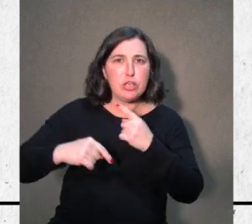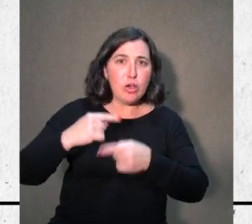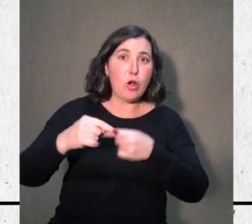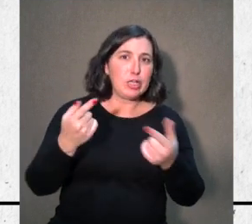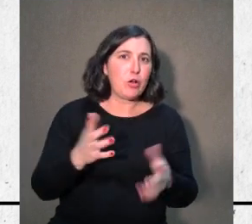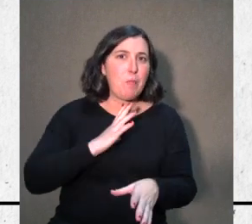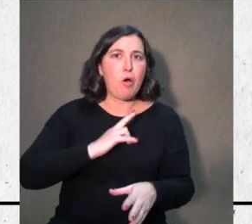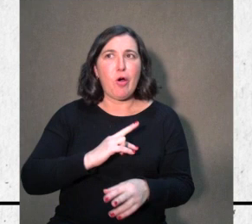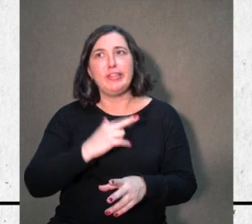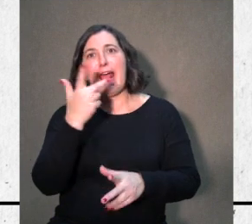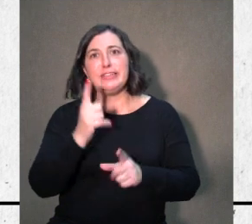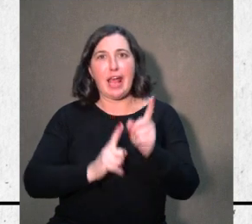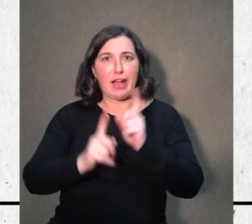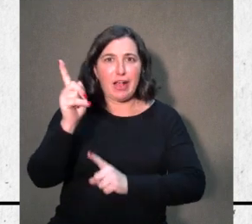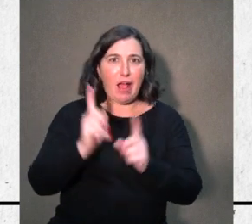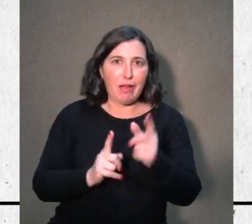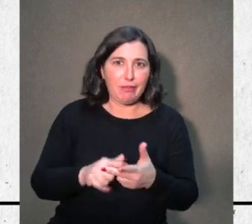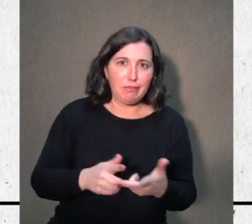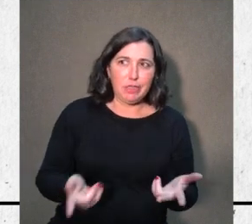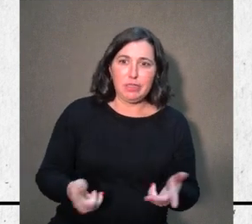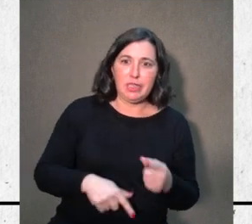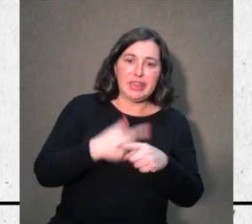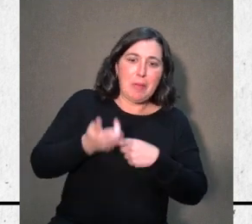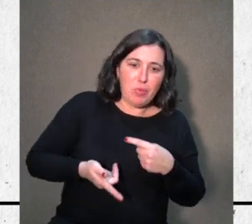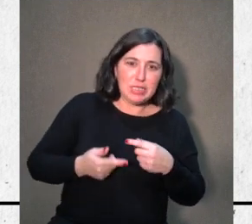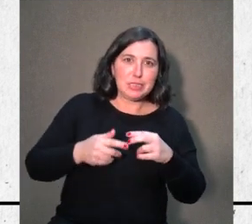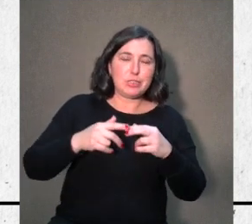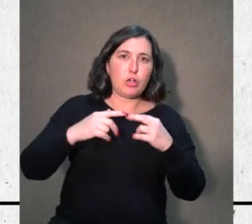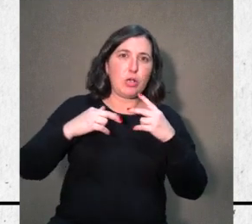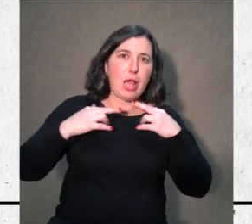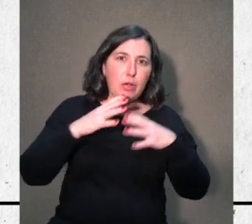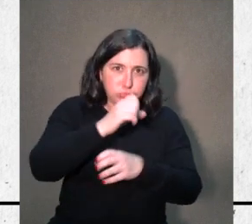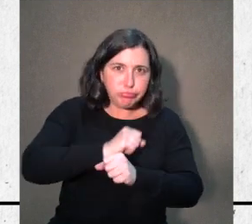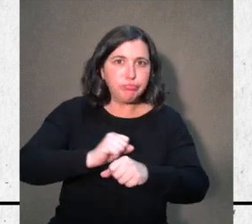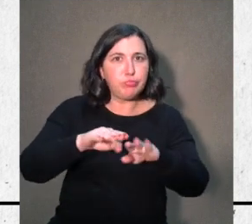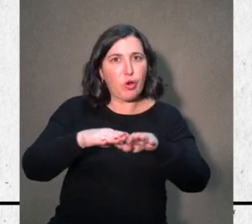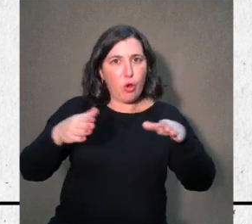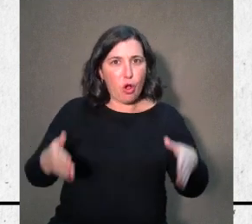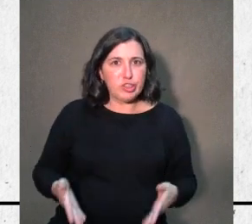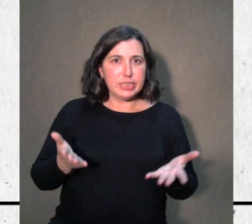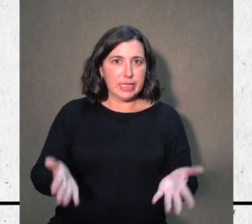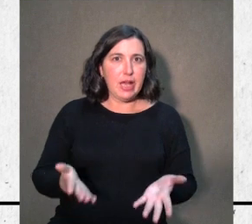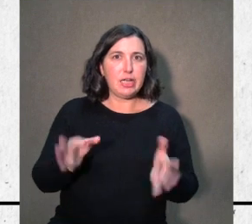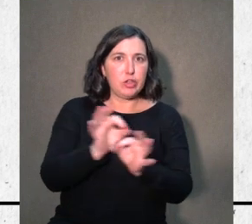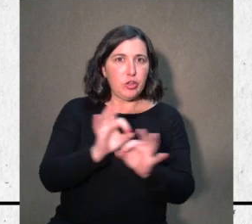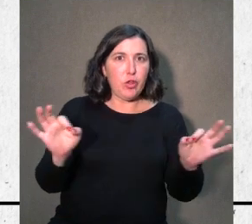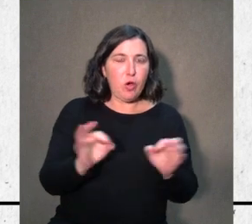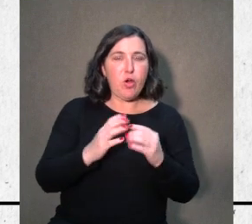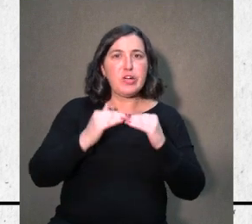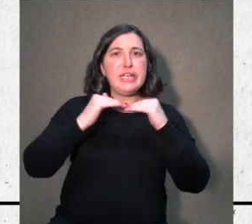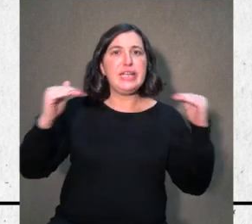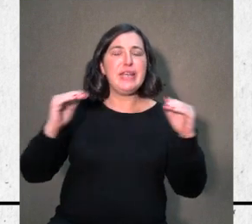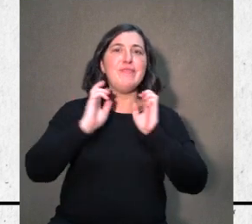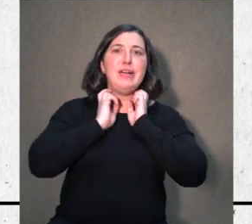carrera o una tercera carrera, poder sostener la profesión, después sostener el concierto, porque hay que sostener